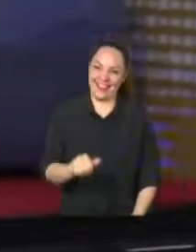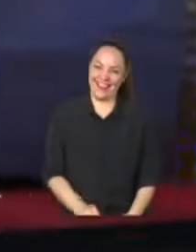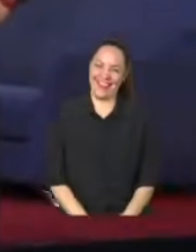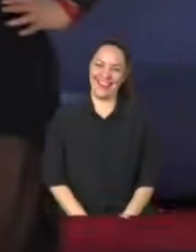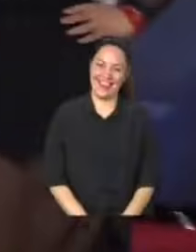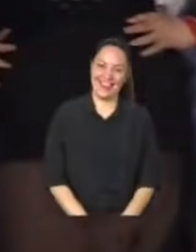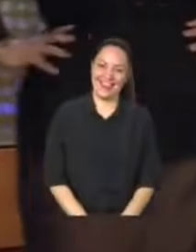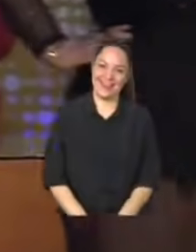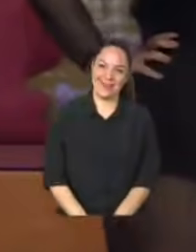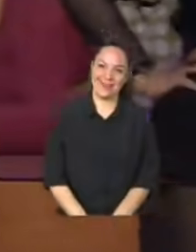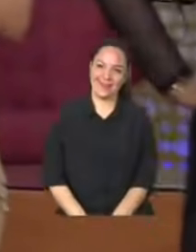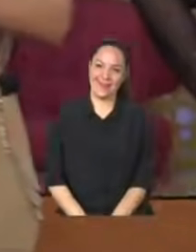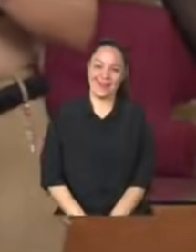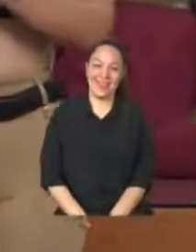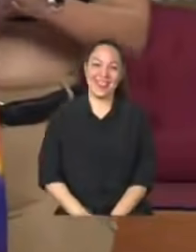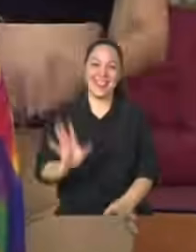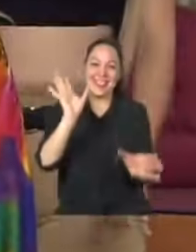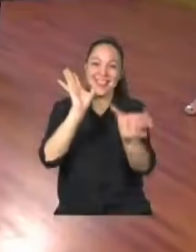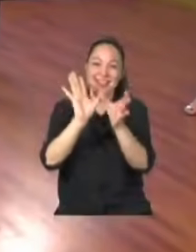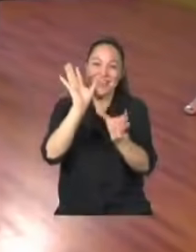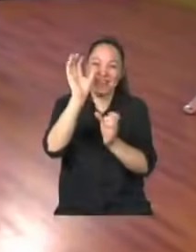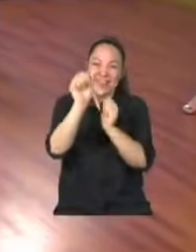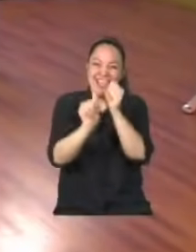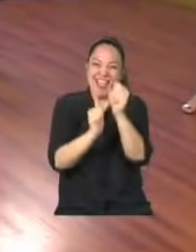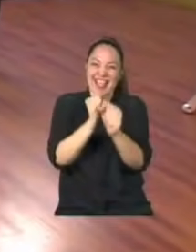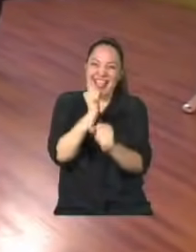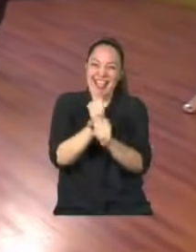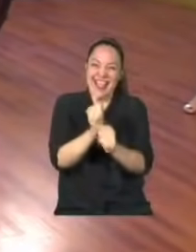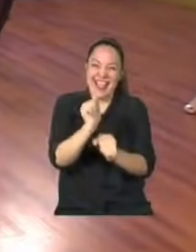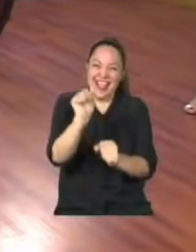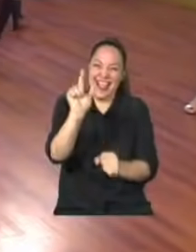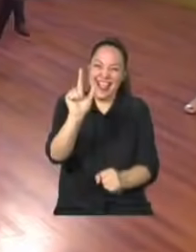Oiga, y está cumpliendo